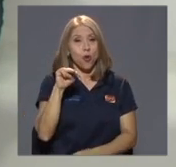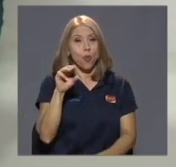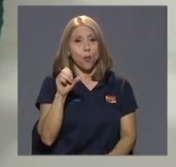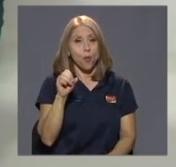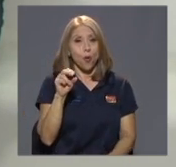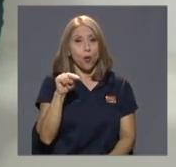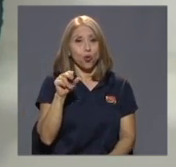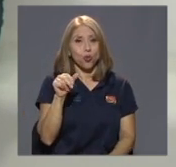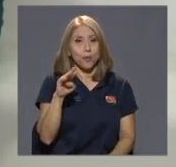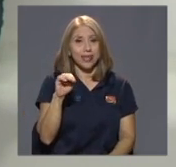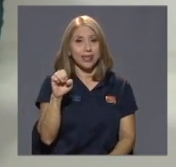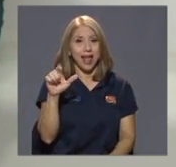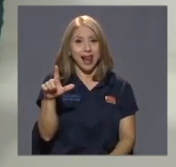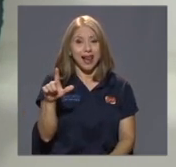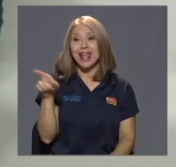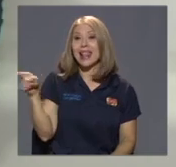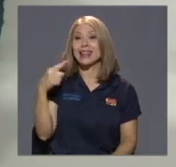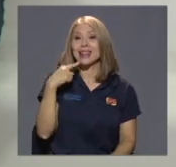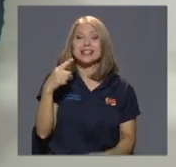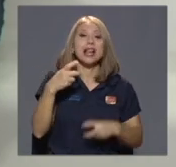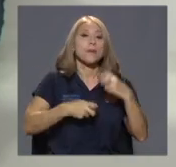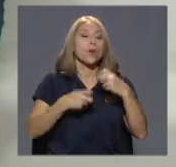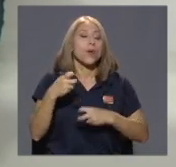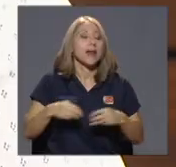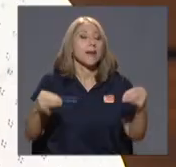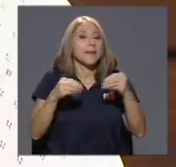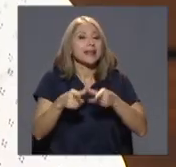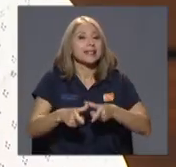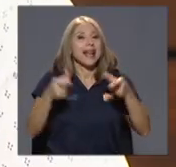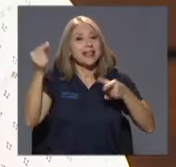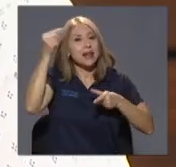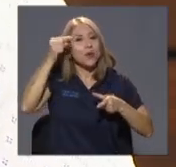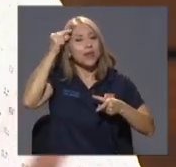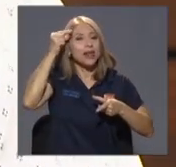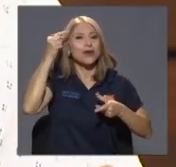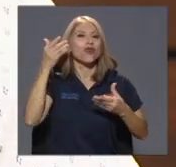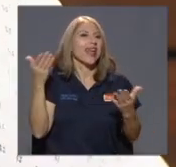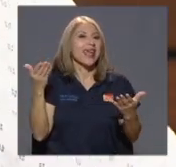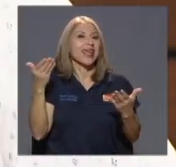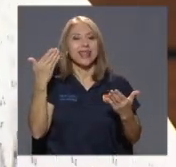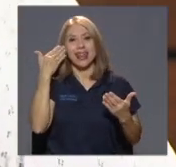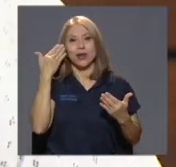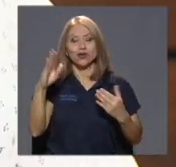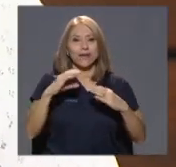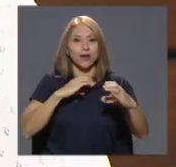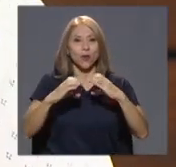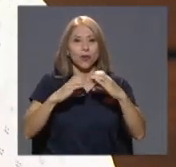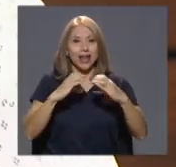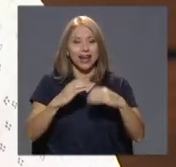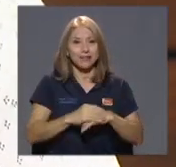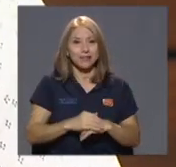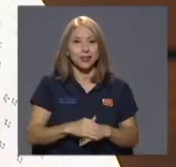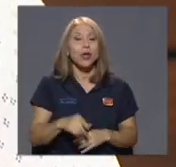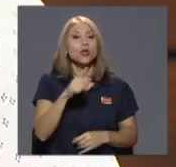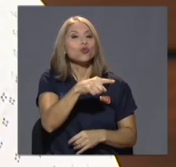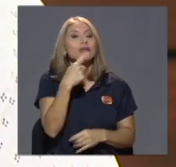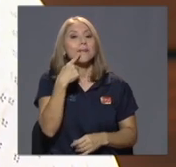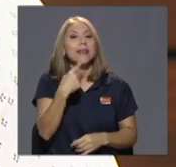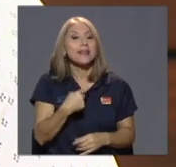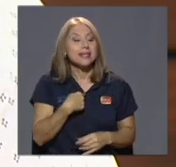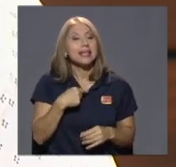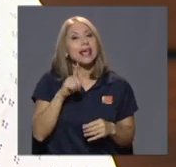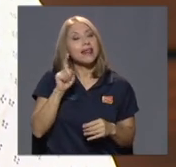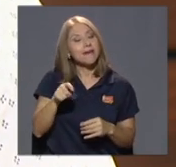más grave que tiene el gobierno, no sabe cómo comunicar. Y usted me dice que retoman políticas de la vieja escuela. ¿Cuáles serían esas técnicas